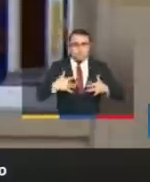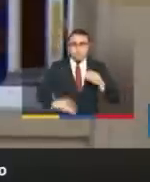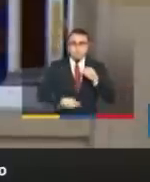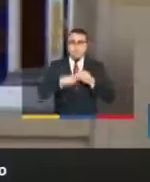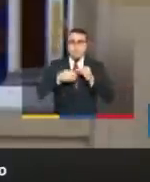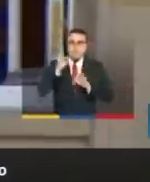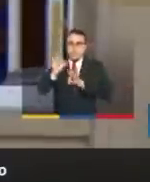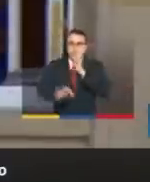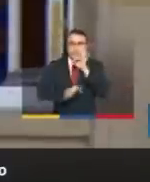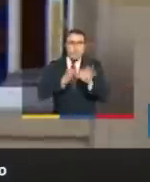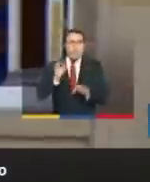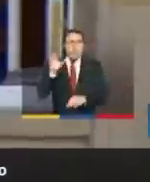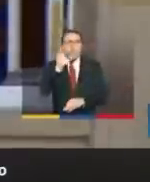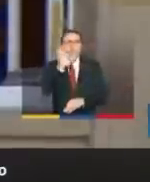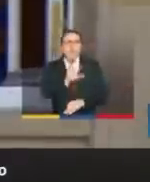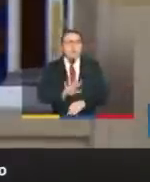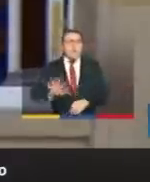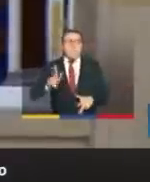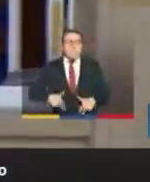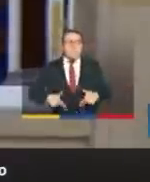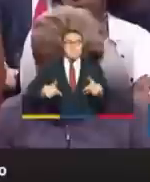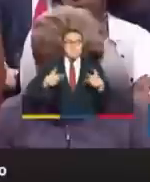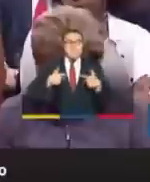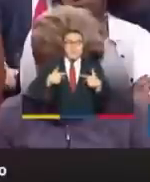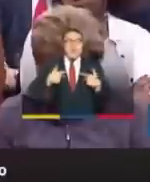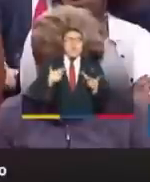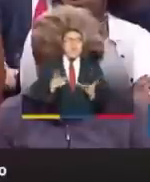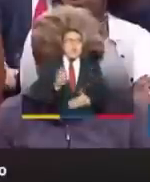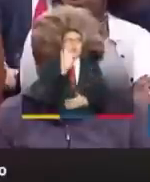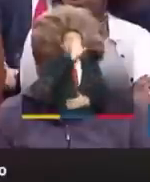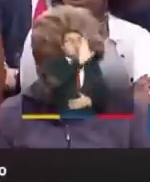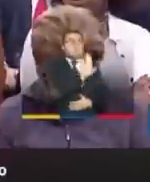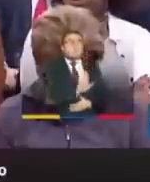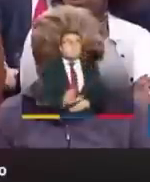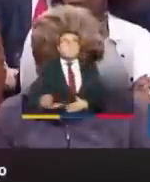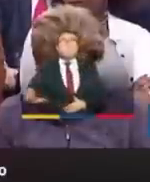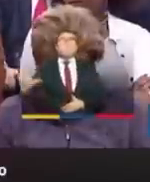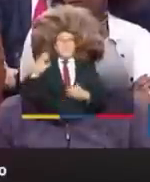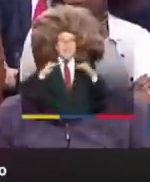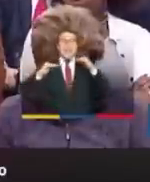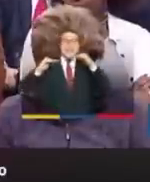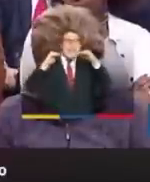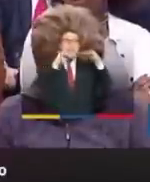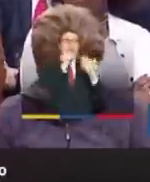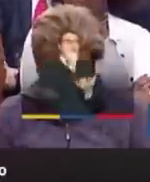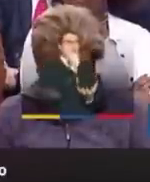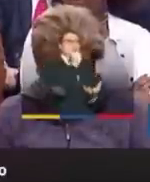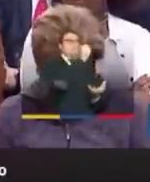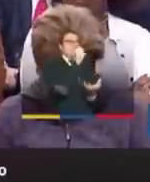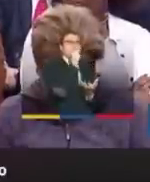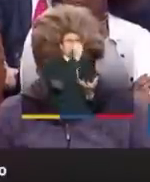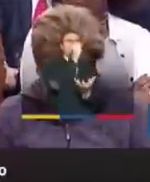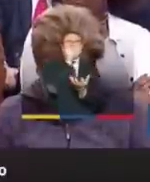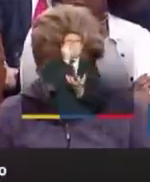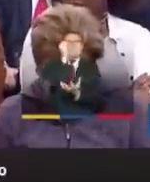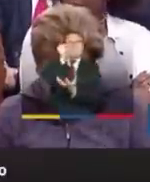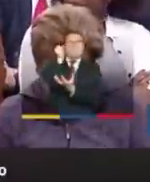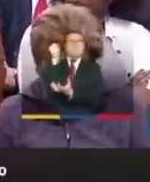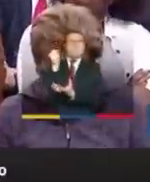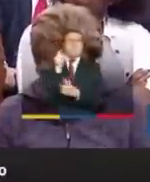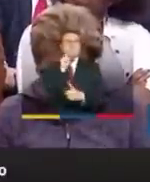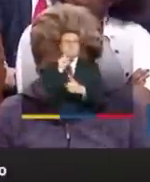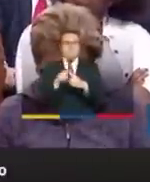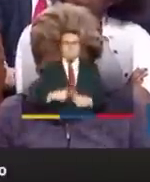vida en Colombia de manera equitativa en todo el territorio nacional, restableciendo este